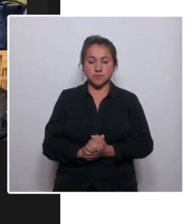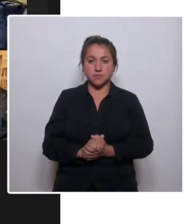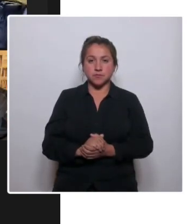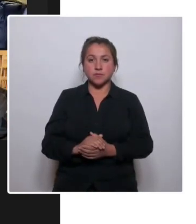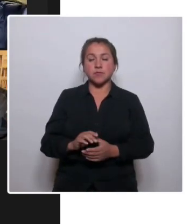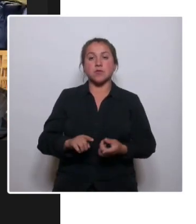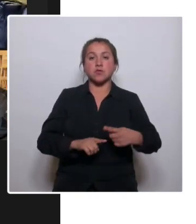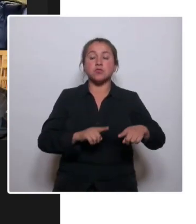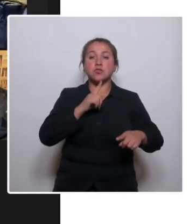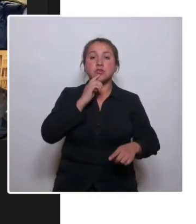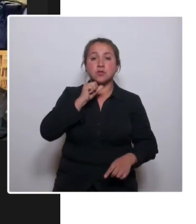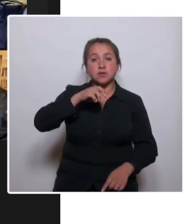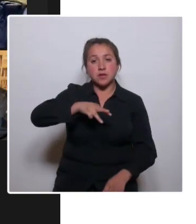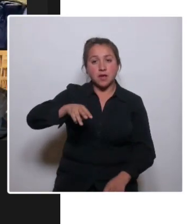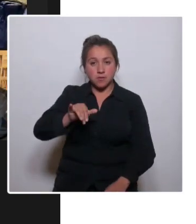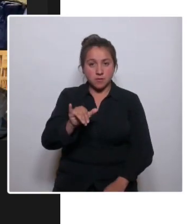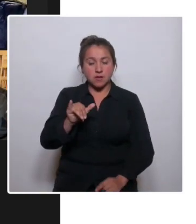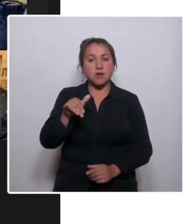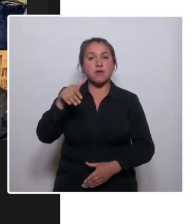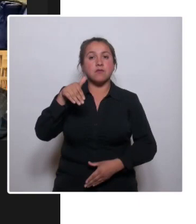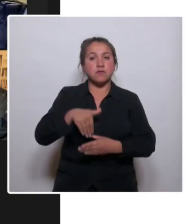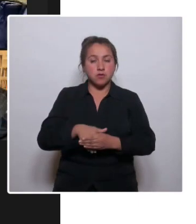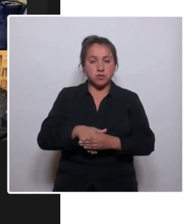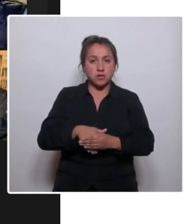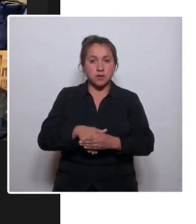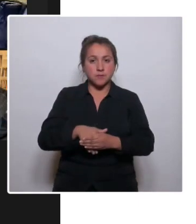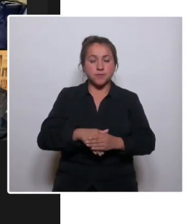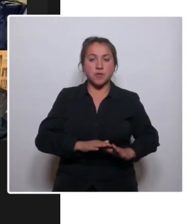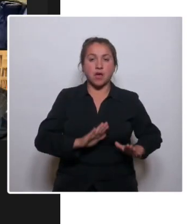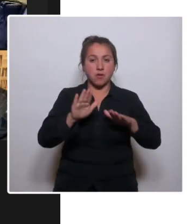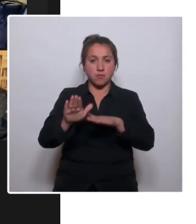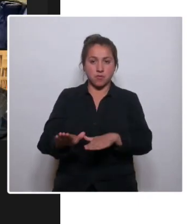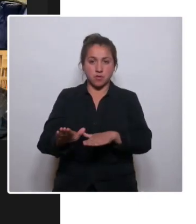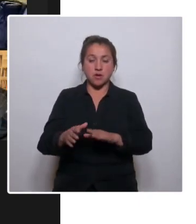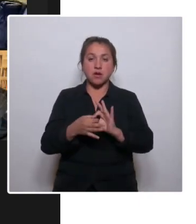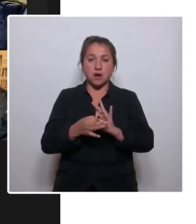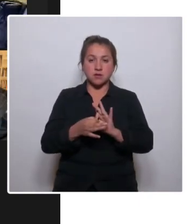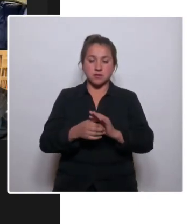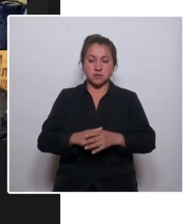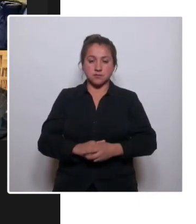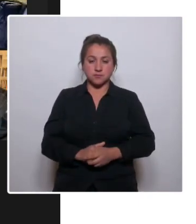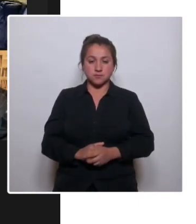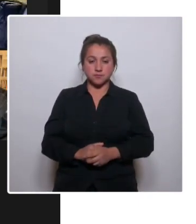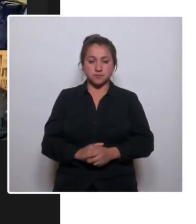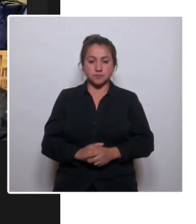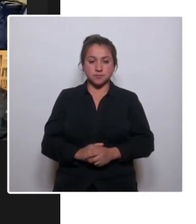Convencional Tami Pustilnik. A favor, gracias.